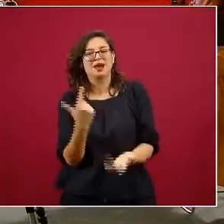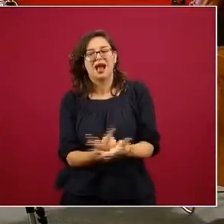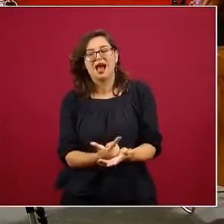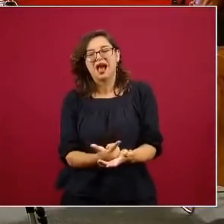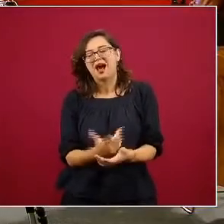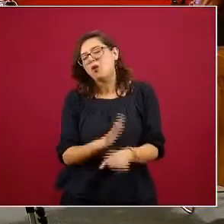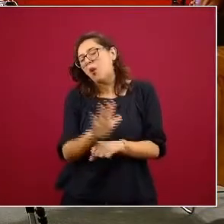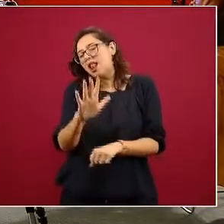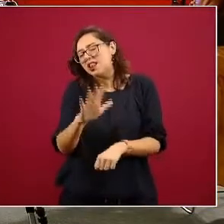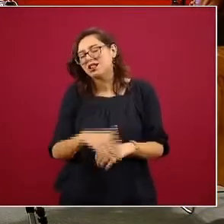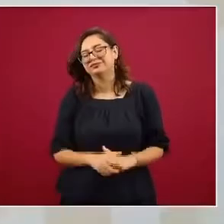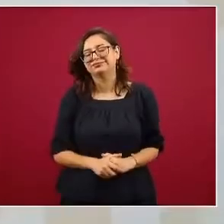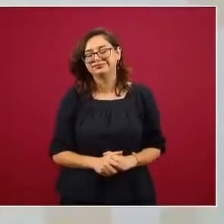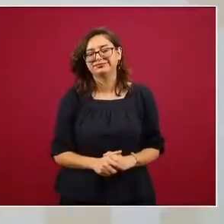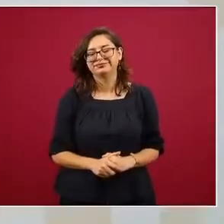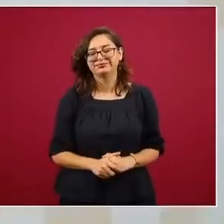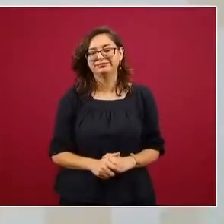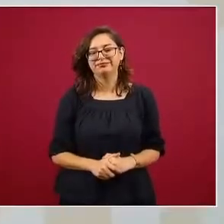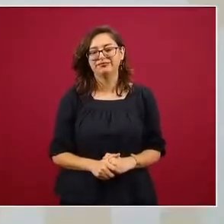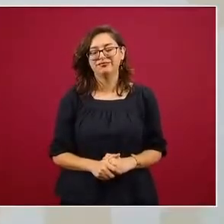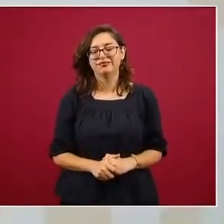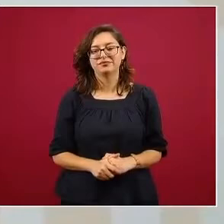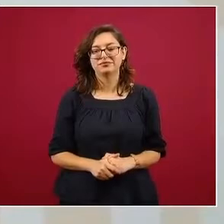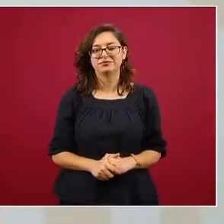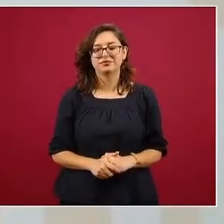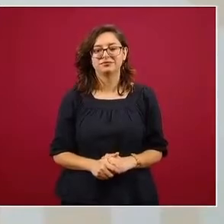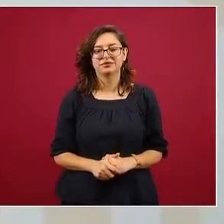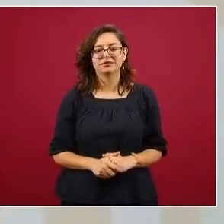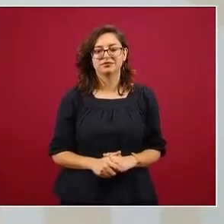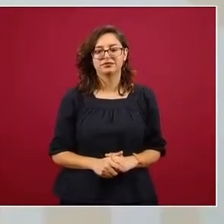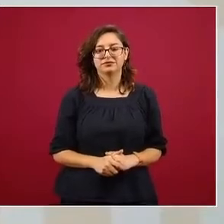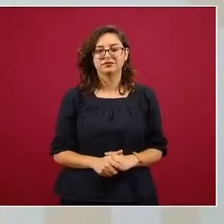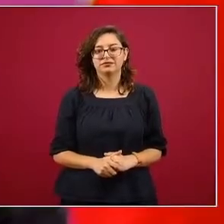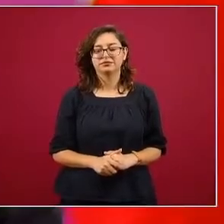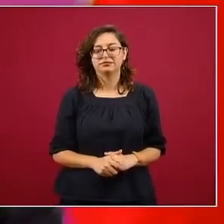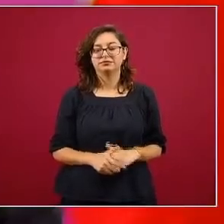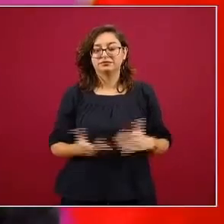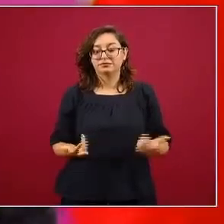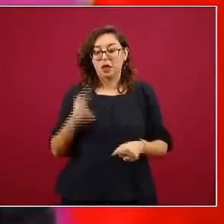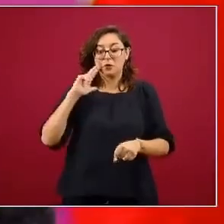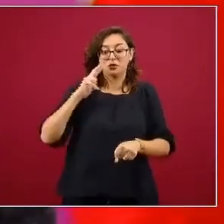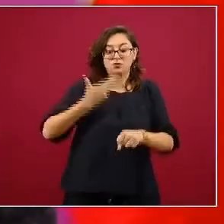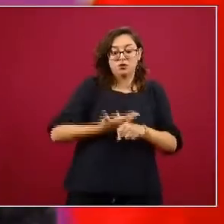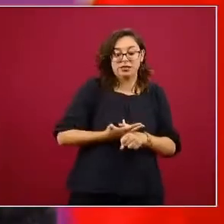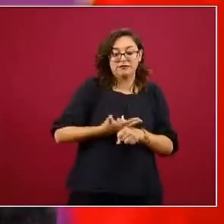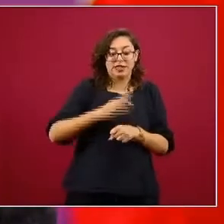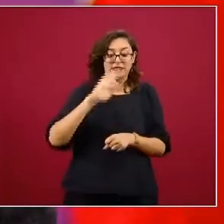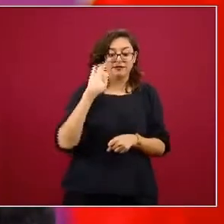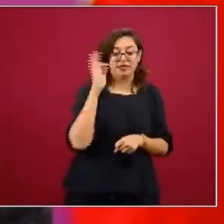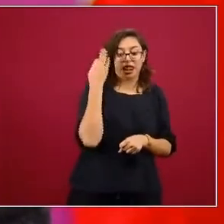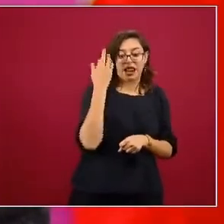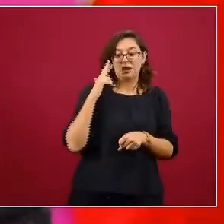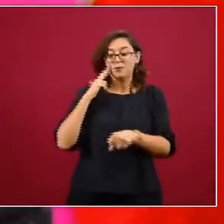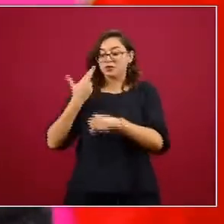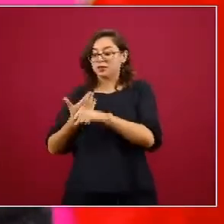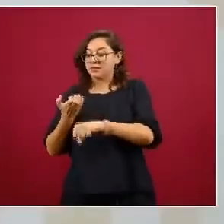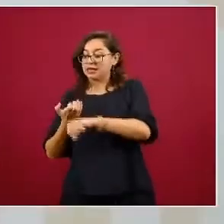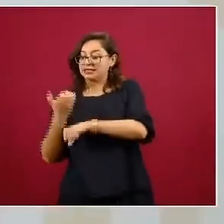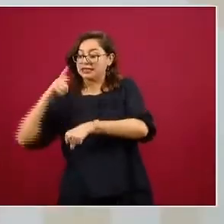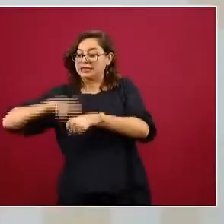fue este fenómeno de compartir la responsabilidad no es